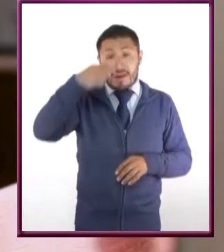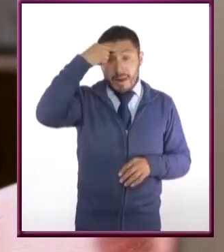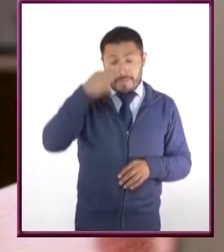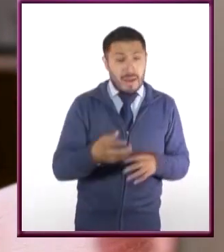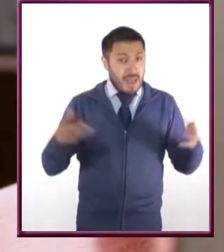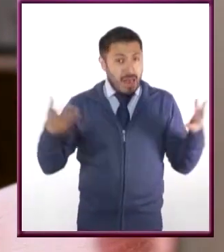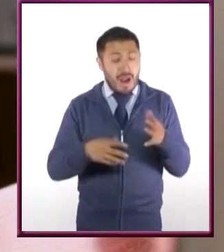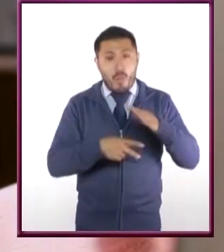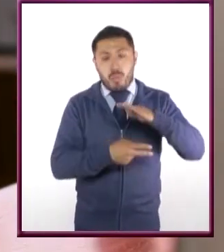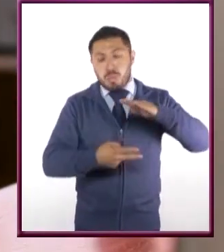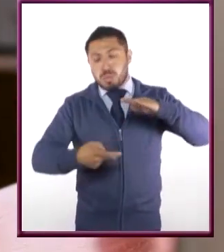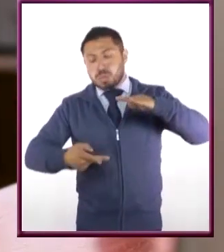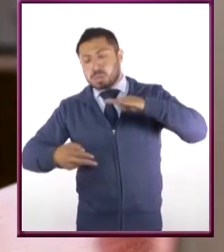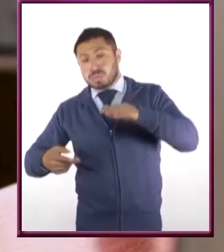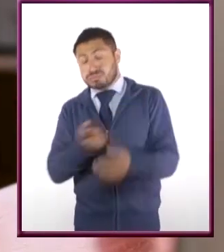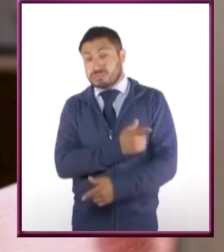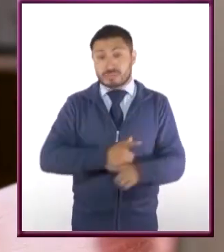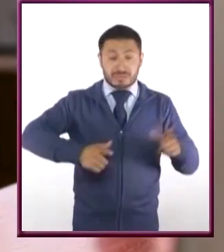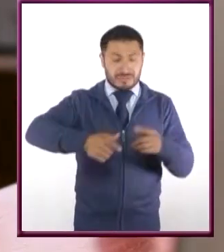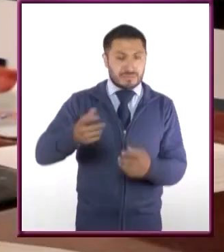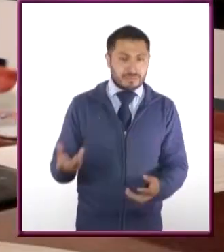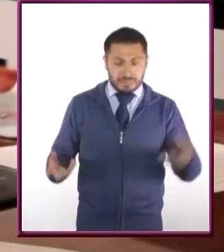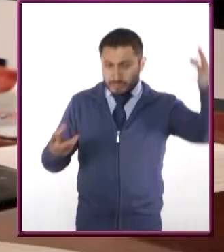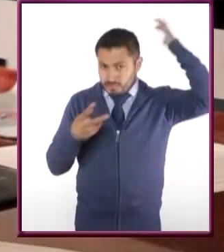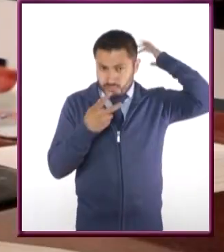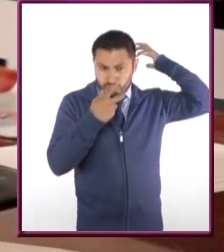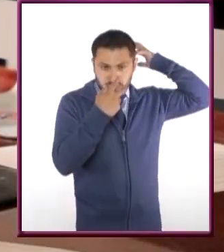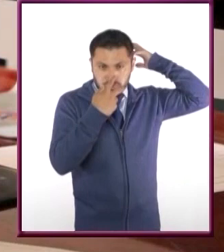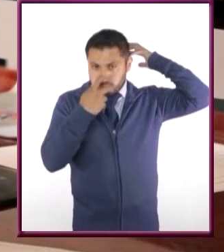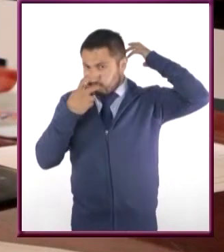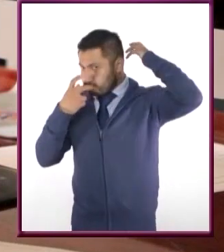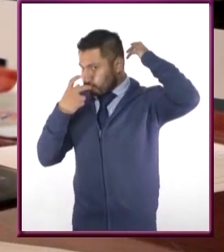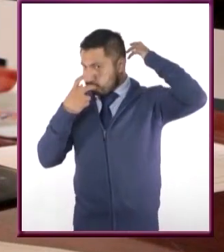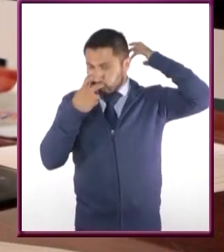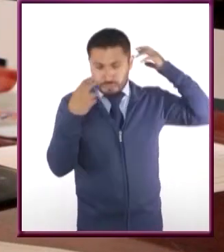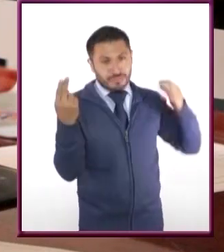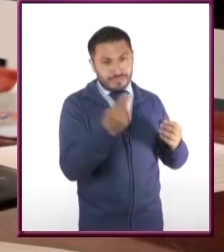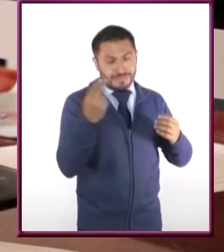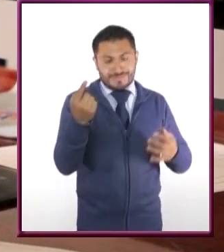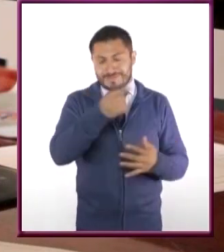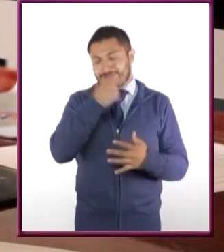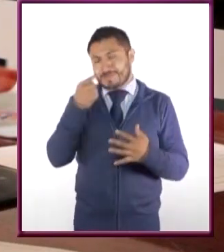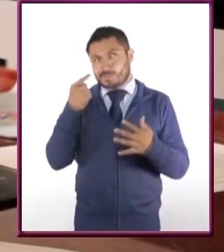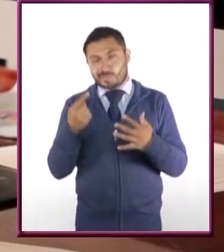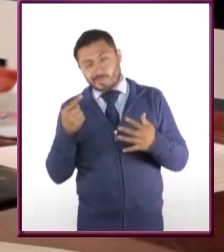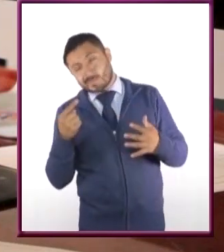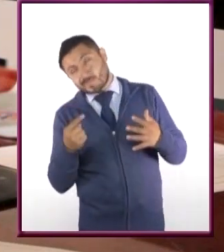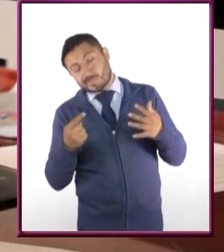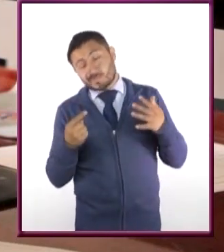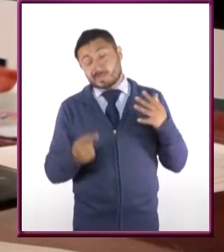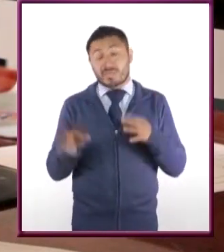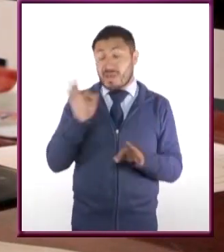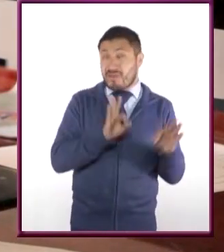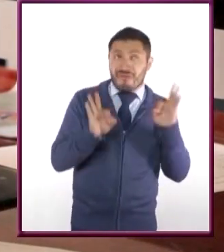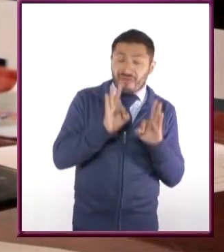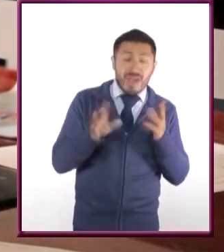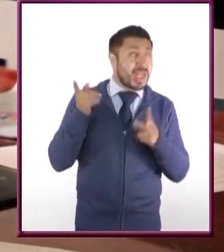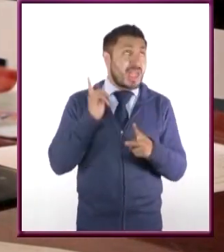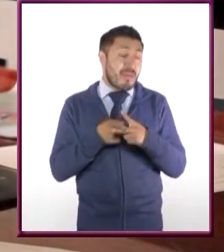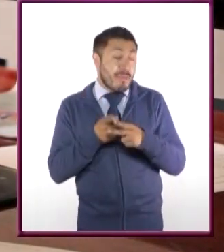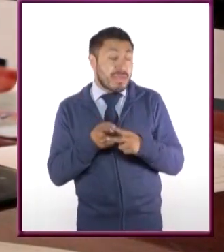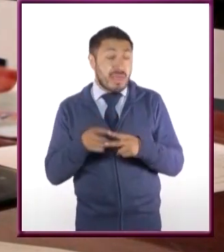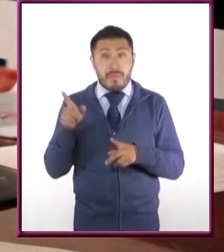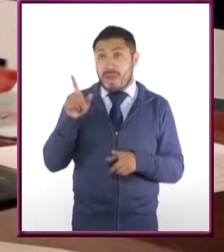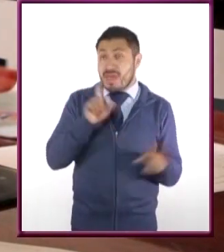el buceo autónomo con un regulador, tenemos que hacer todas estas cuentas de qué tanto vamos